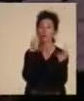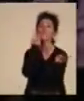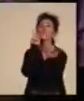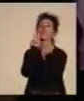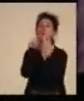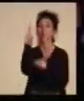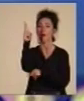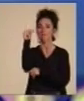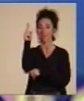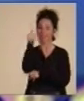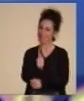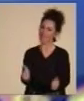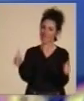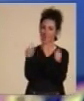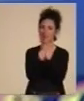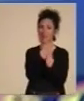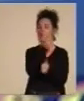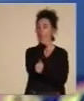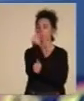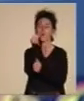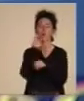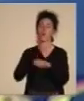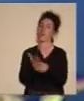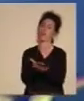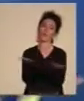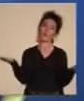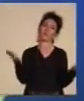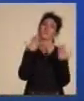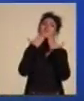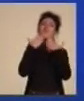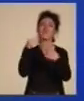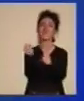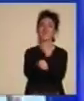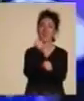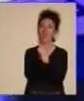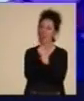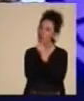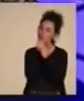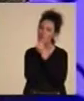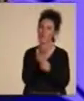viernes en la gran final. Besos a todos. Gracias por el gran trabajo. Un besito.